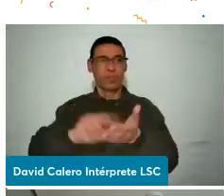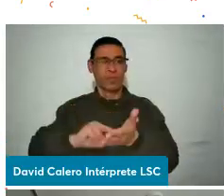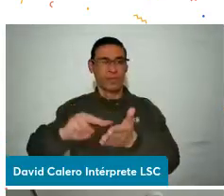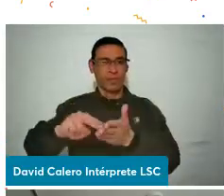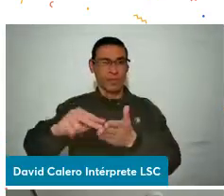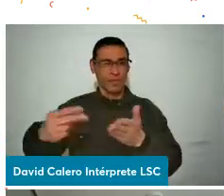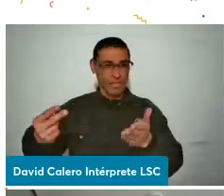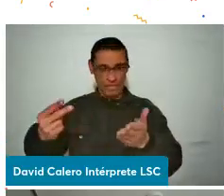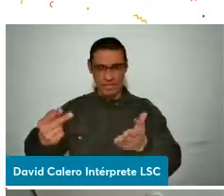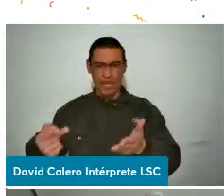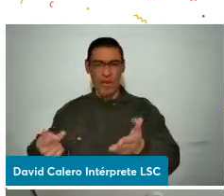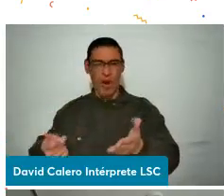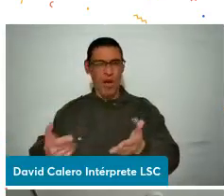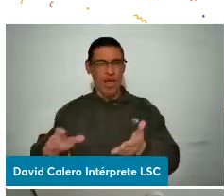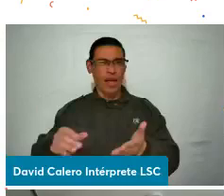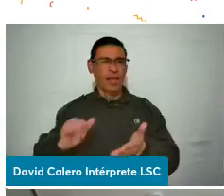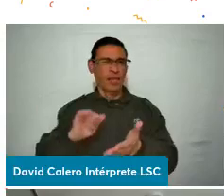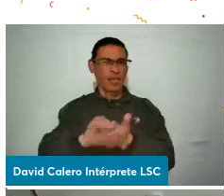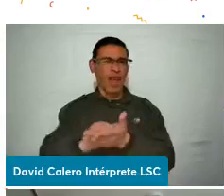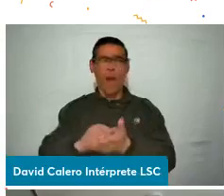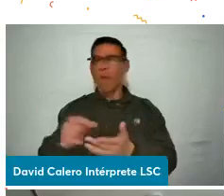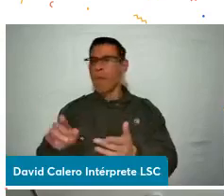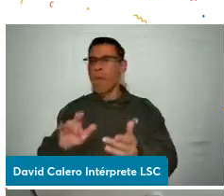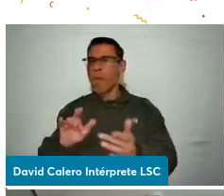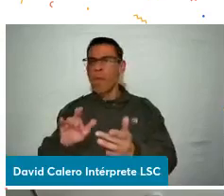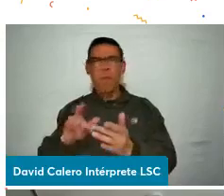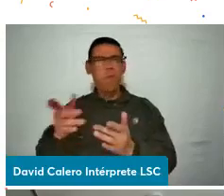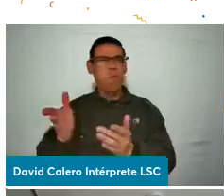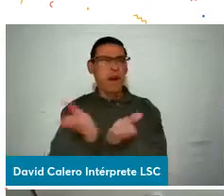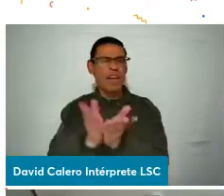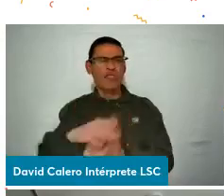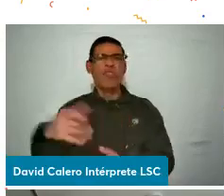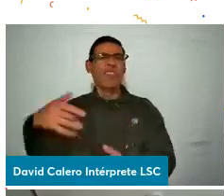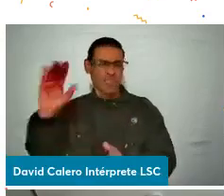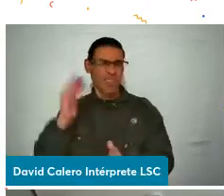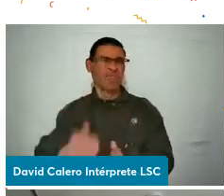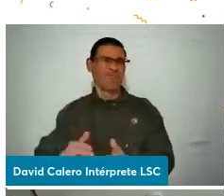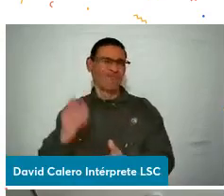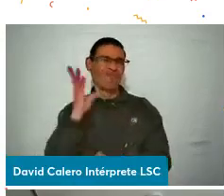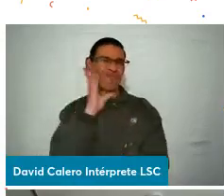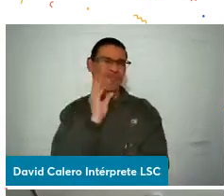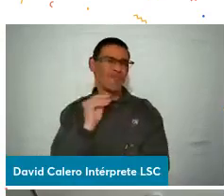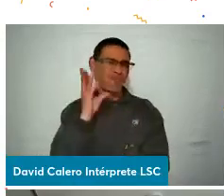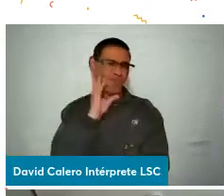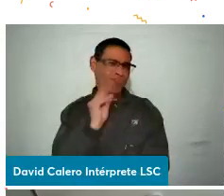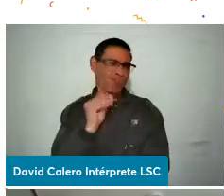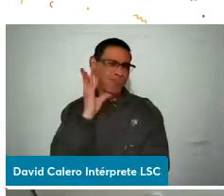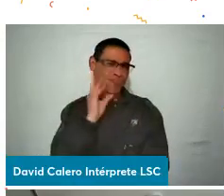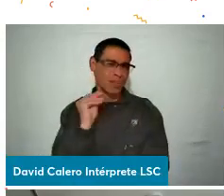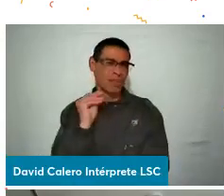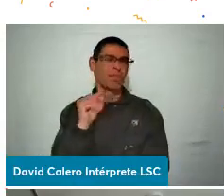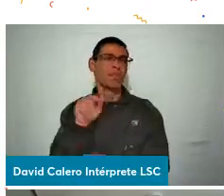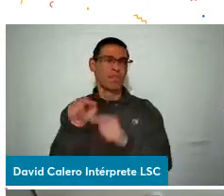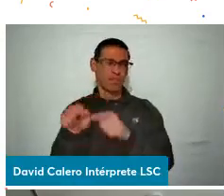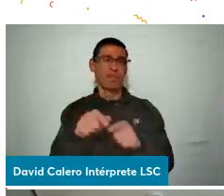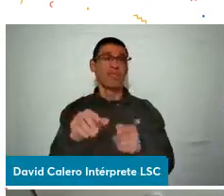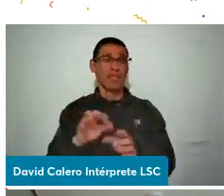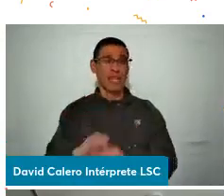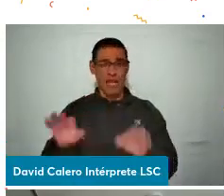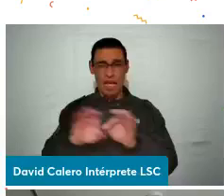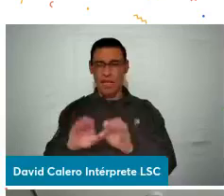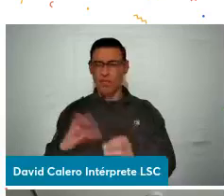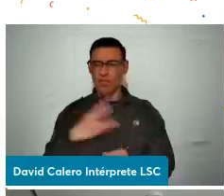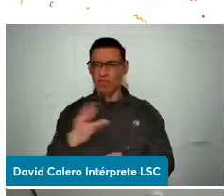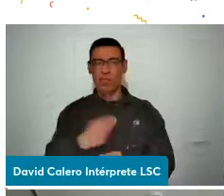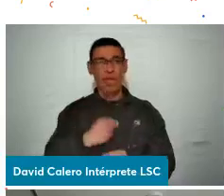algo con lo que ellos están bastante arraigados, mucho más que nosotros. Y pues nosotros tenemos que saber dinamizar